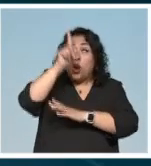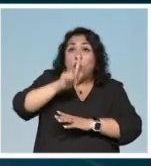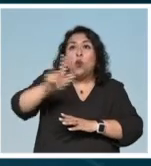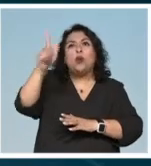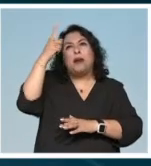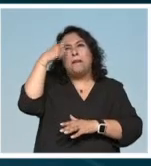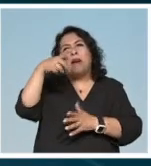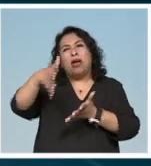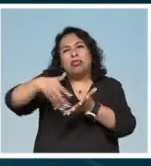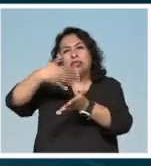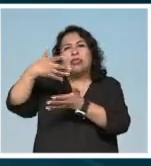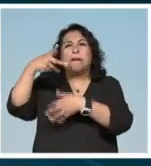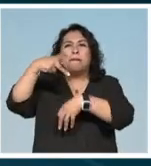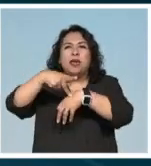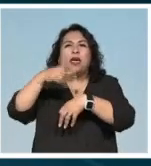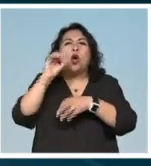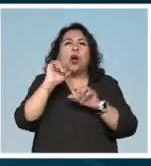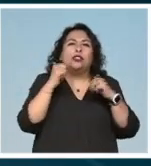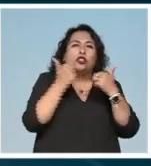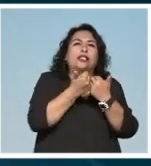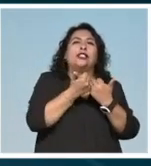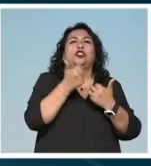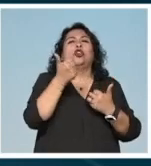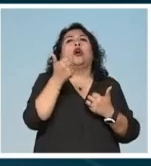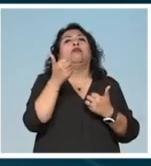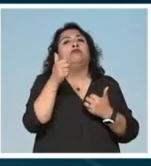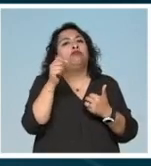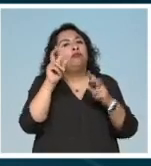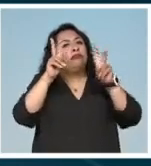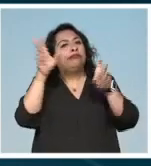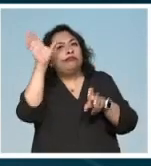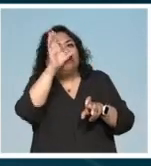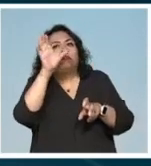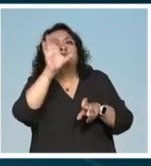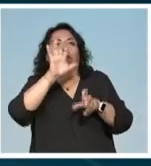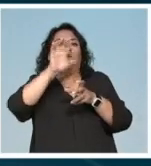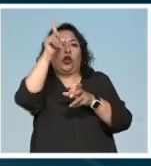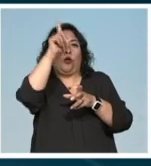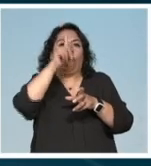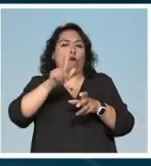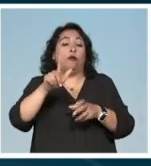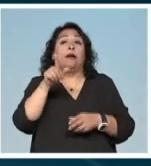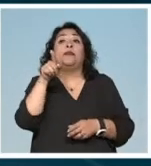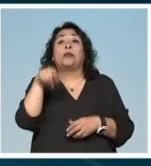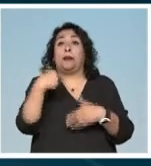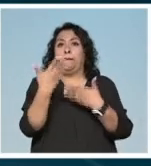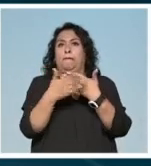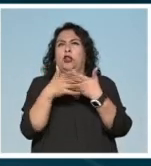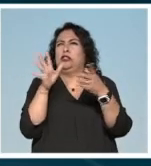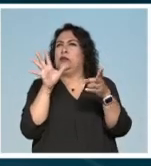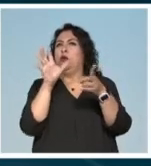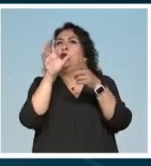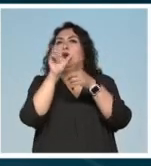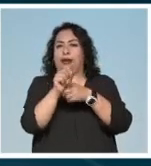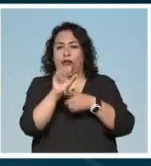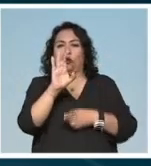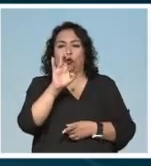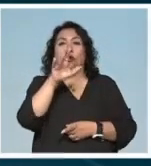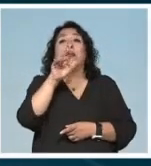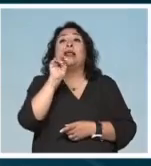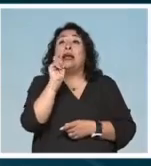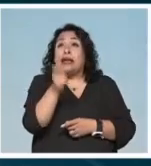con asociaciones de agencias espaciales que hagan ciencia en la superficie lunar. El siguiente reto de la misión Colmena